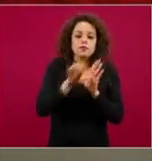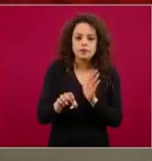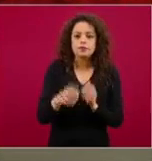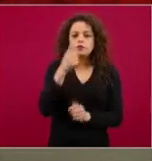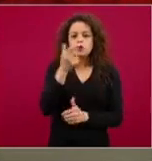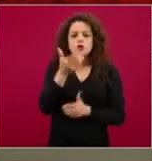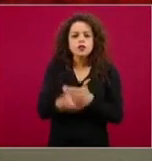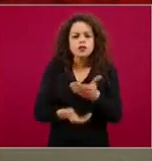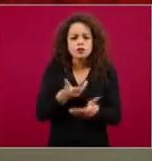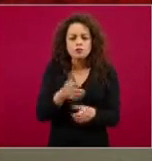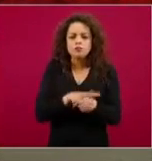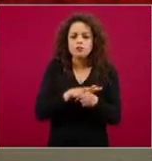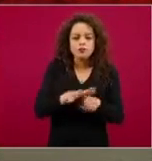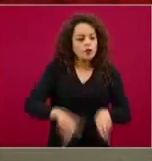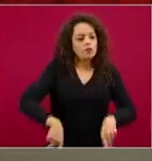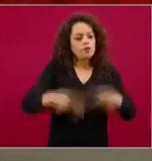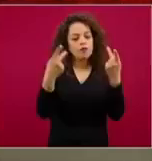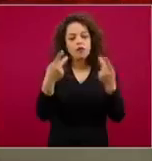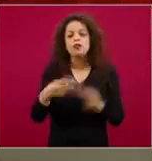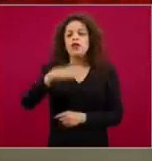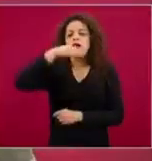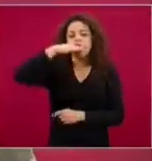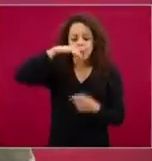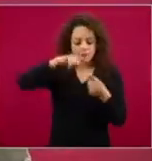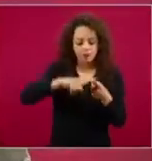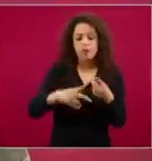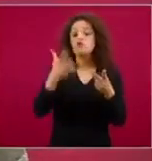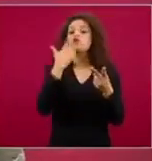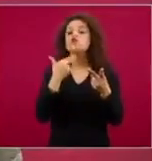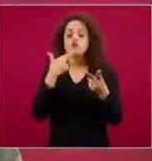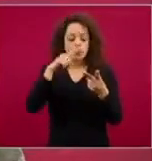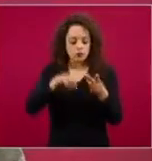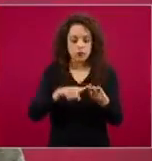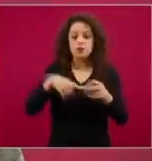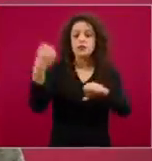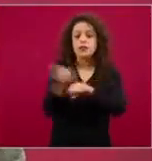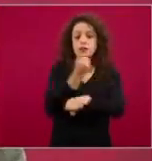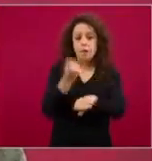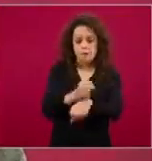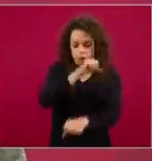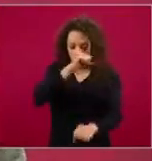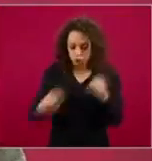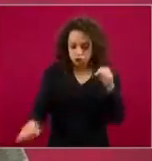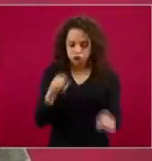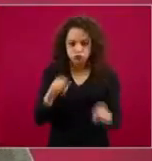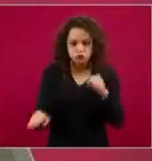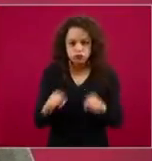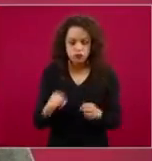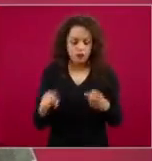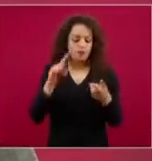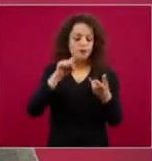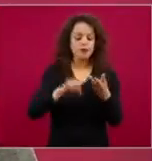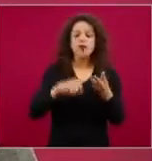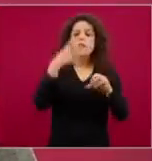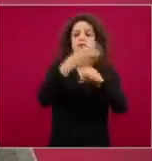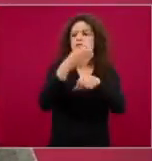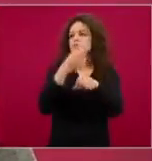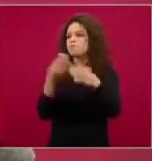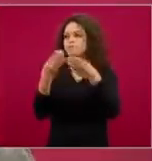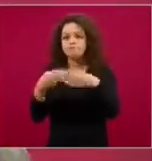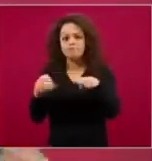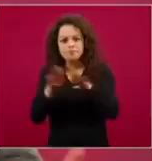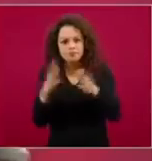venden dulces, salen y bolean zapatos, salen y reparan plomería, salen